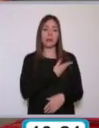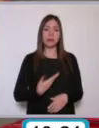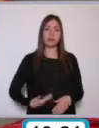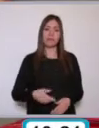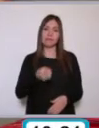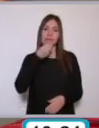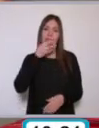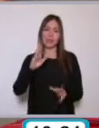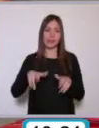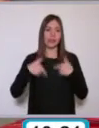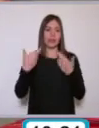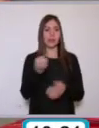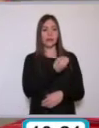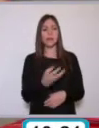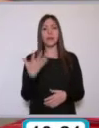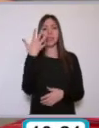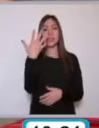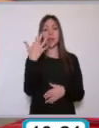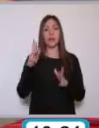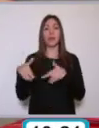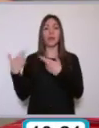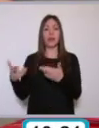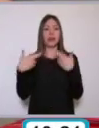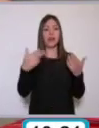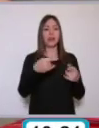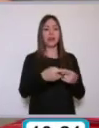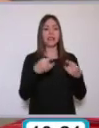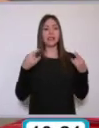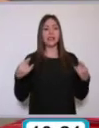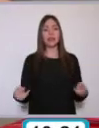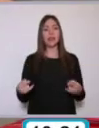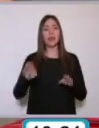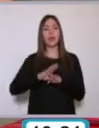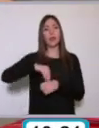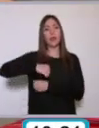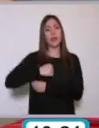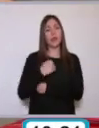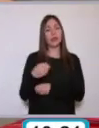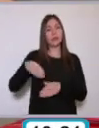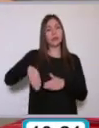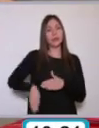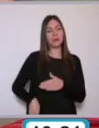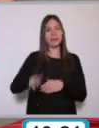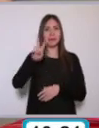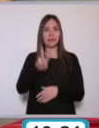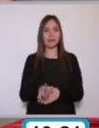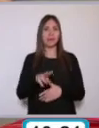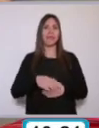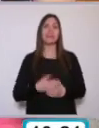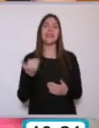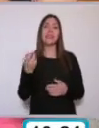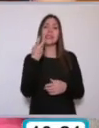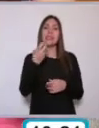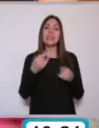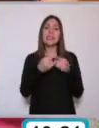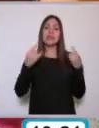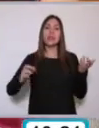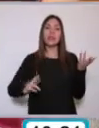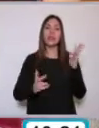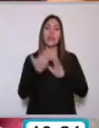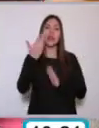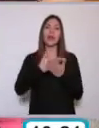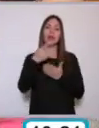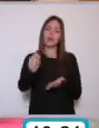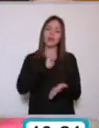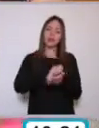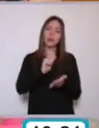Pues nos Ah, vas a regalar son 5 de mucho. estos para llevar Historia de parte de la bolsillo. historia de de la bolsillo. revolución y, ¿por qué no?, escribir aquí la